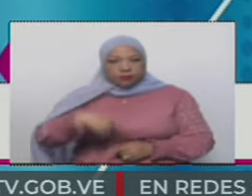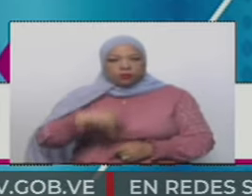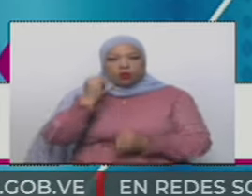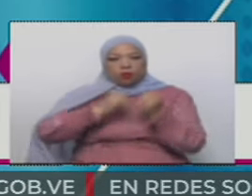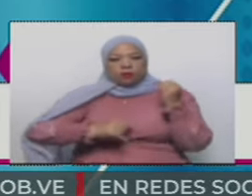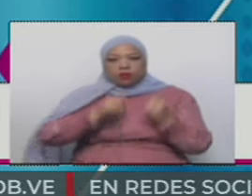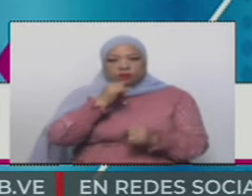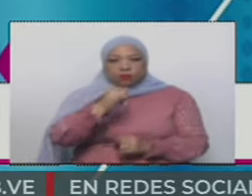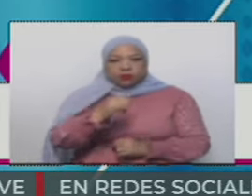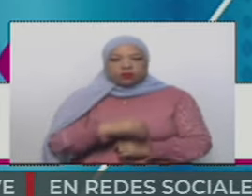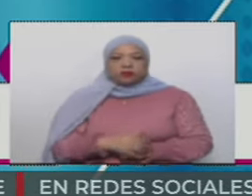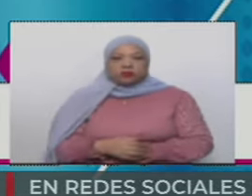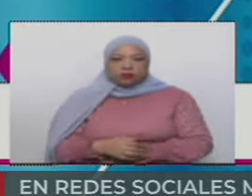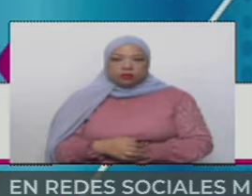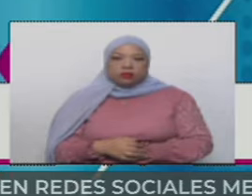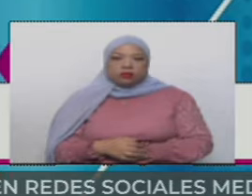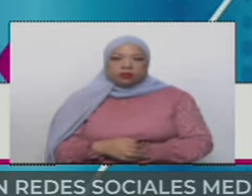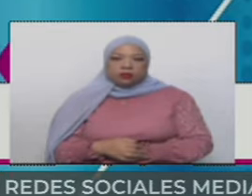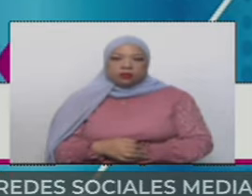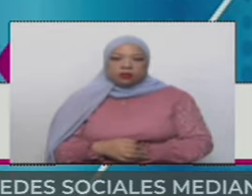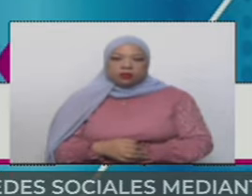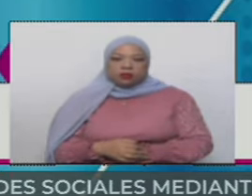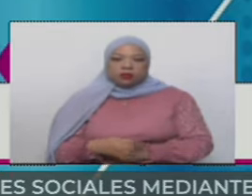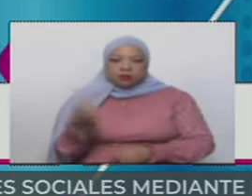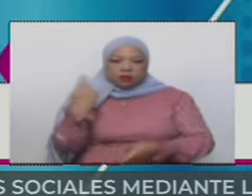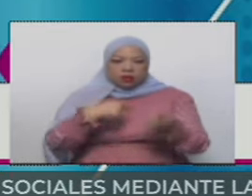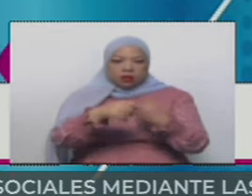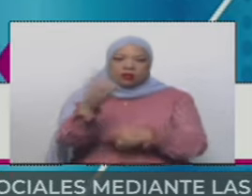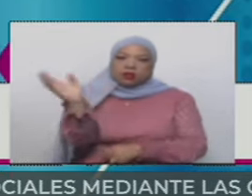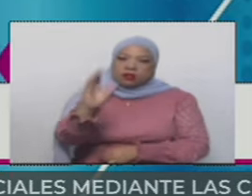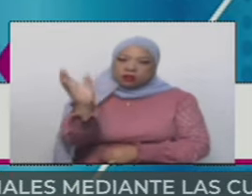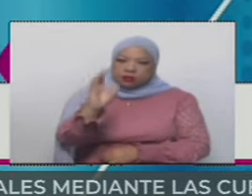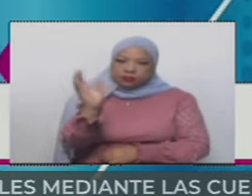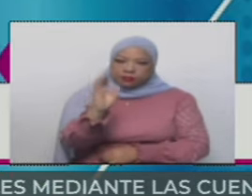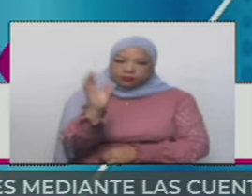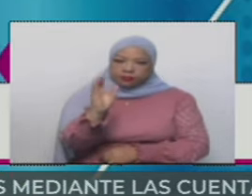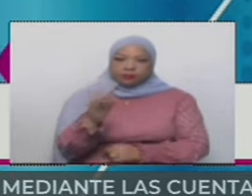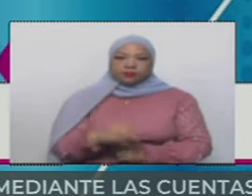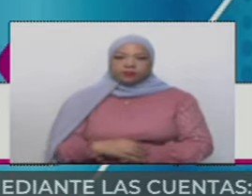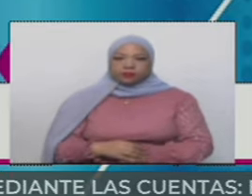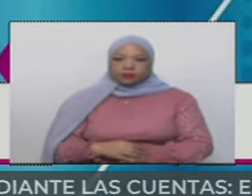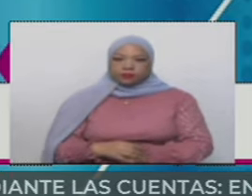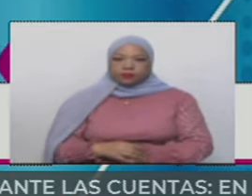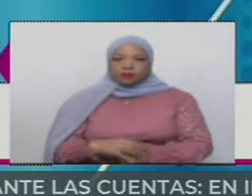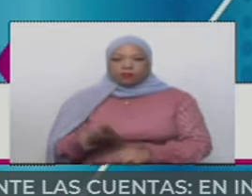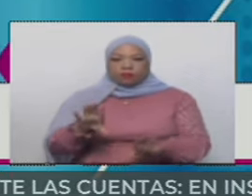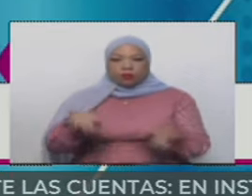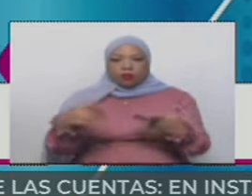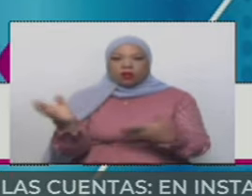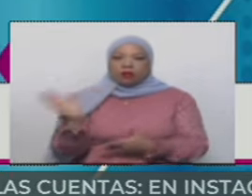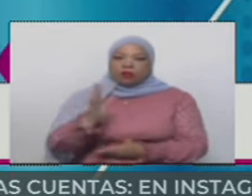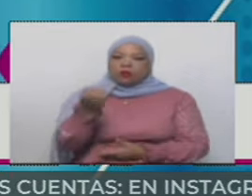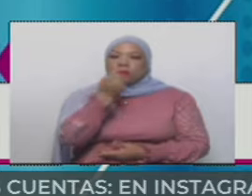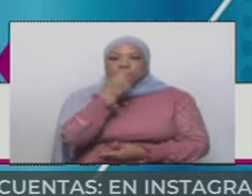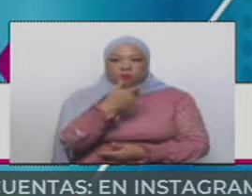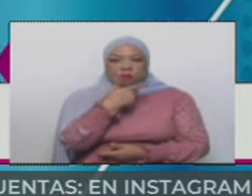Noticias, que es el que vende en Caracas, Ciudad Caracas, que es muy